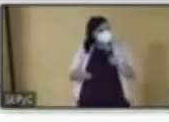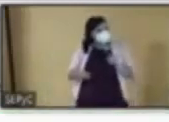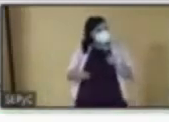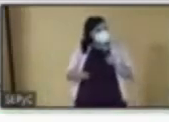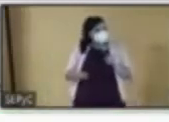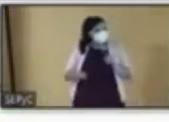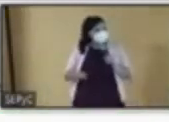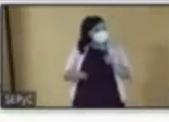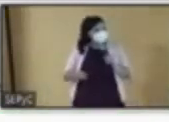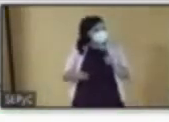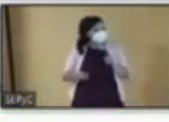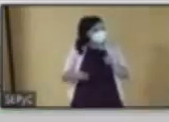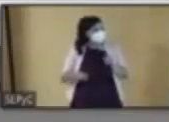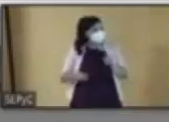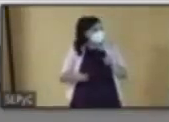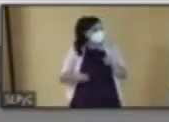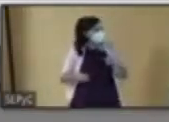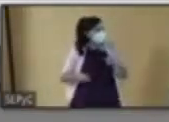Guardamos la información